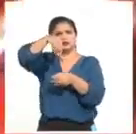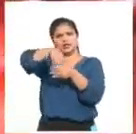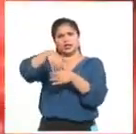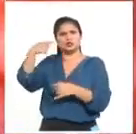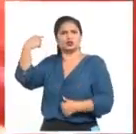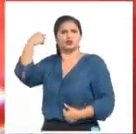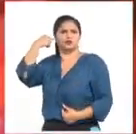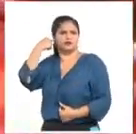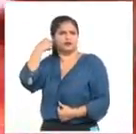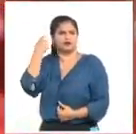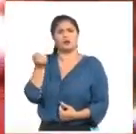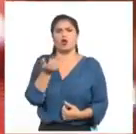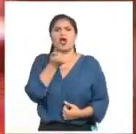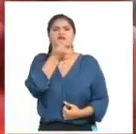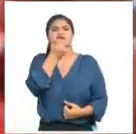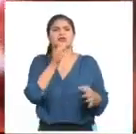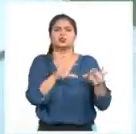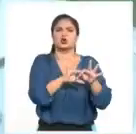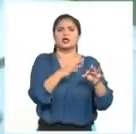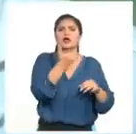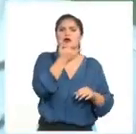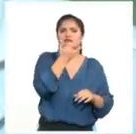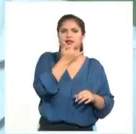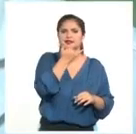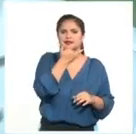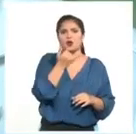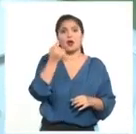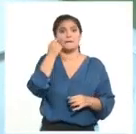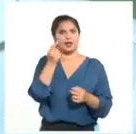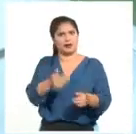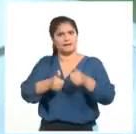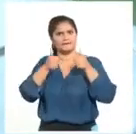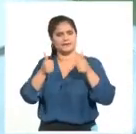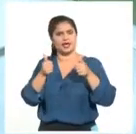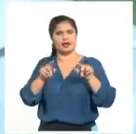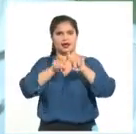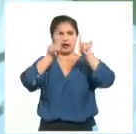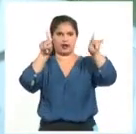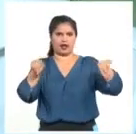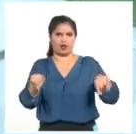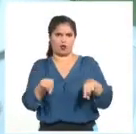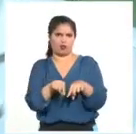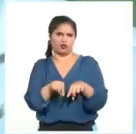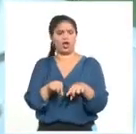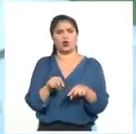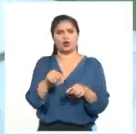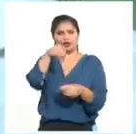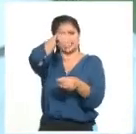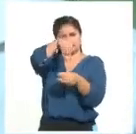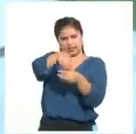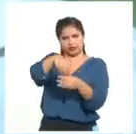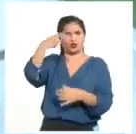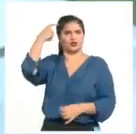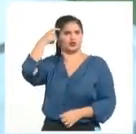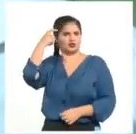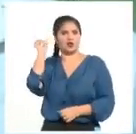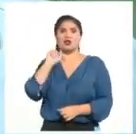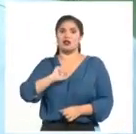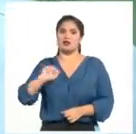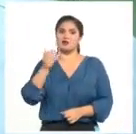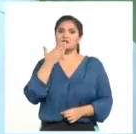lesión con mejor calidad desde el punto de vista técnico microquirúrgico y logramos buenos resultados